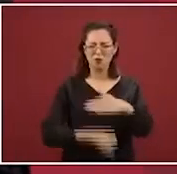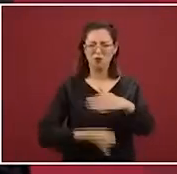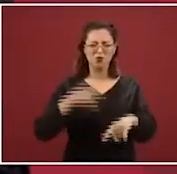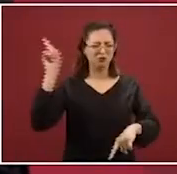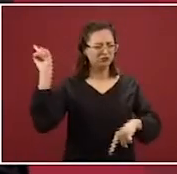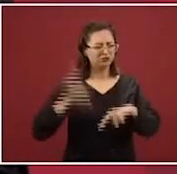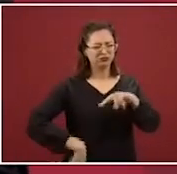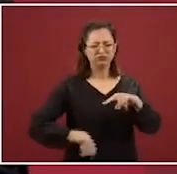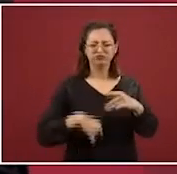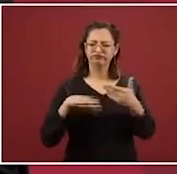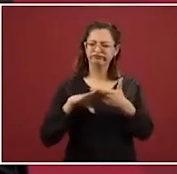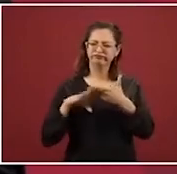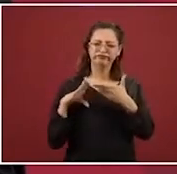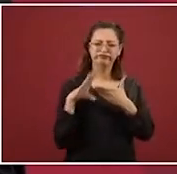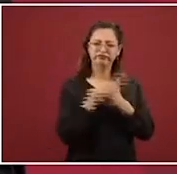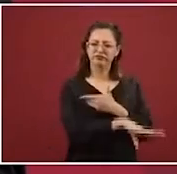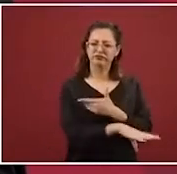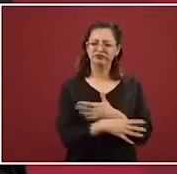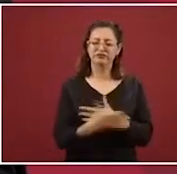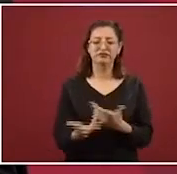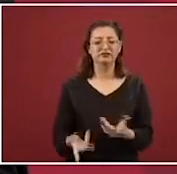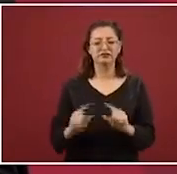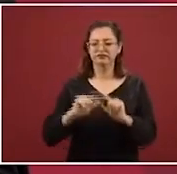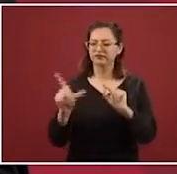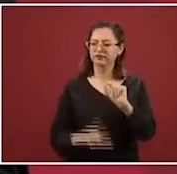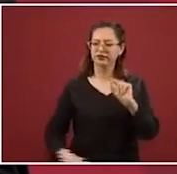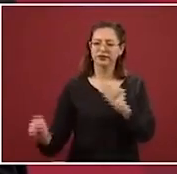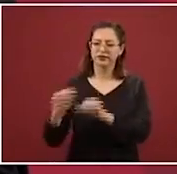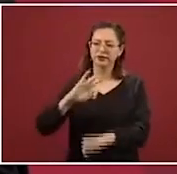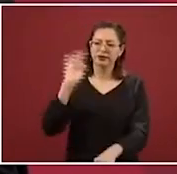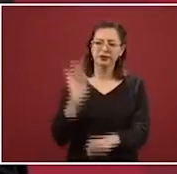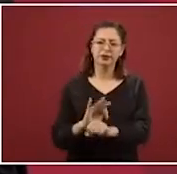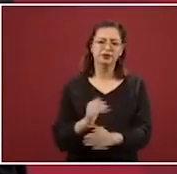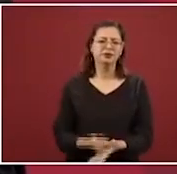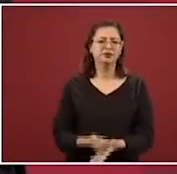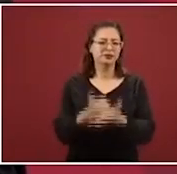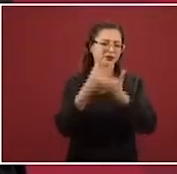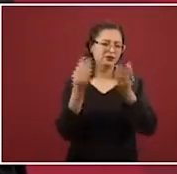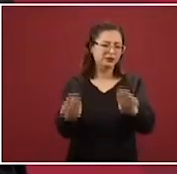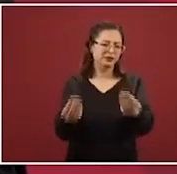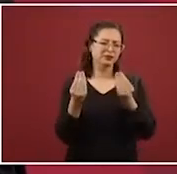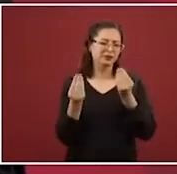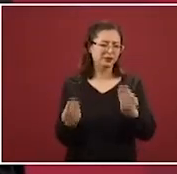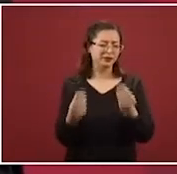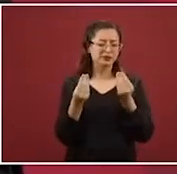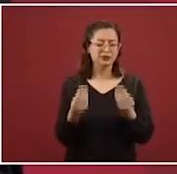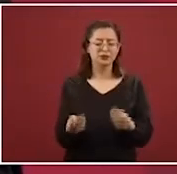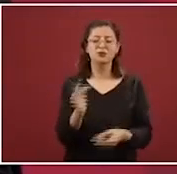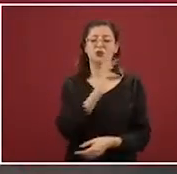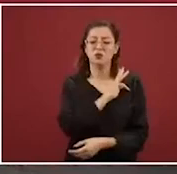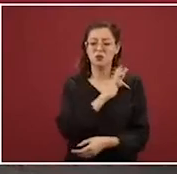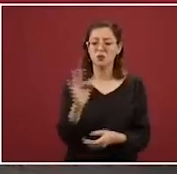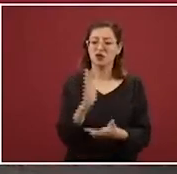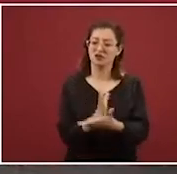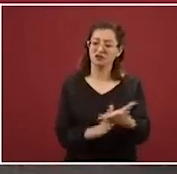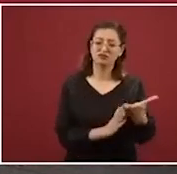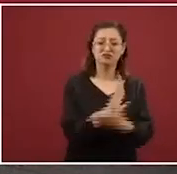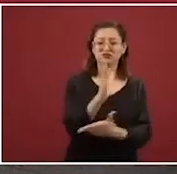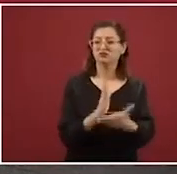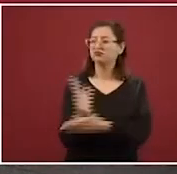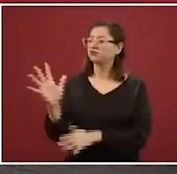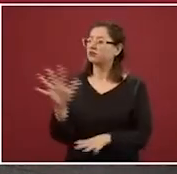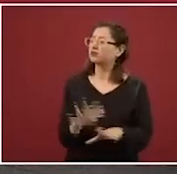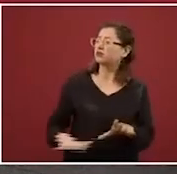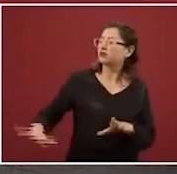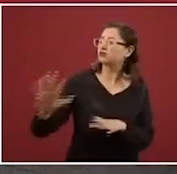país. Y esto va a ayudar mucho, esto nos va a permitir el que tengamos una sociedad